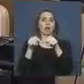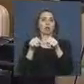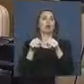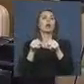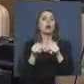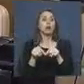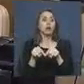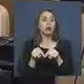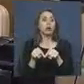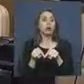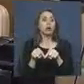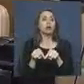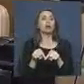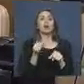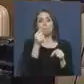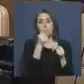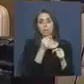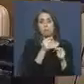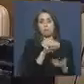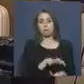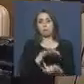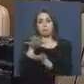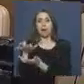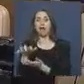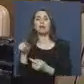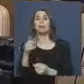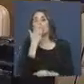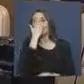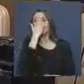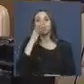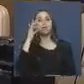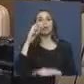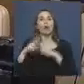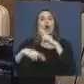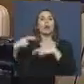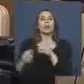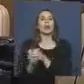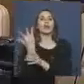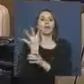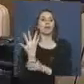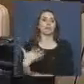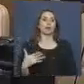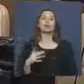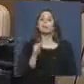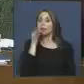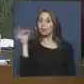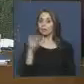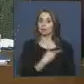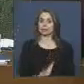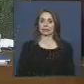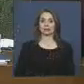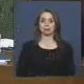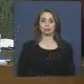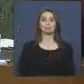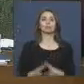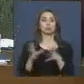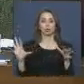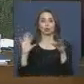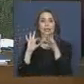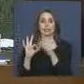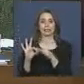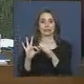recuperación para renovar sus furgones que sería muy importante. He dicho, presidente. Muchas gracias. Gracias.